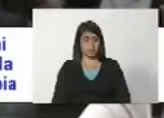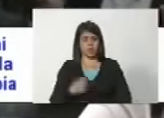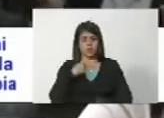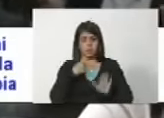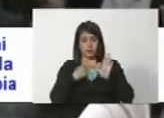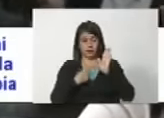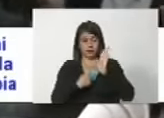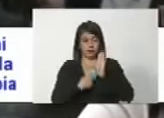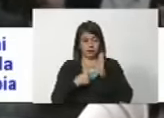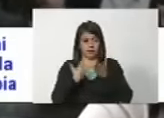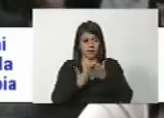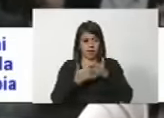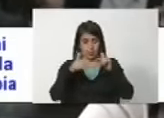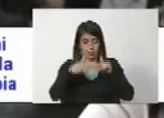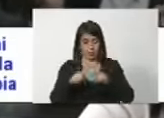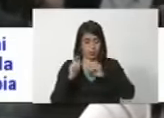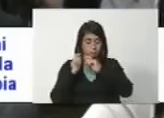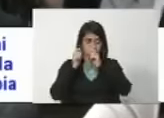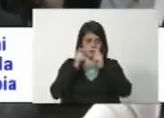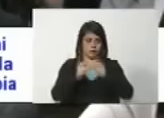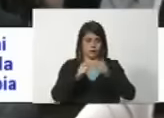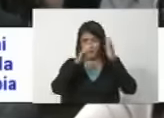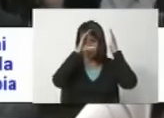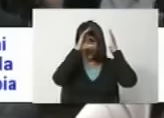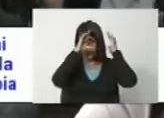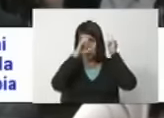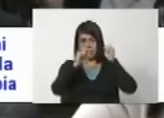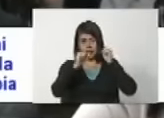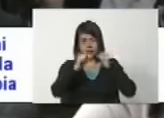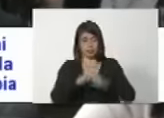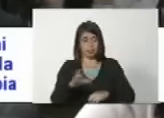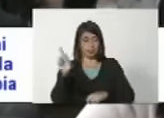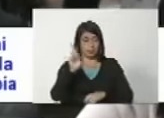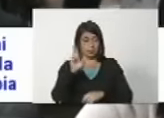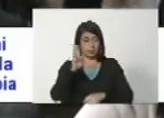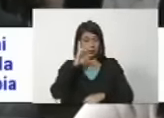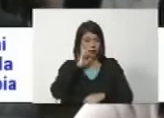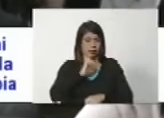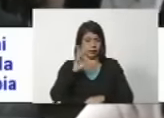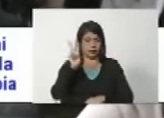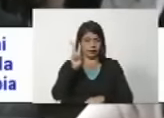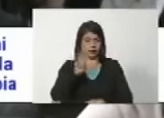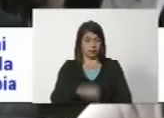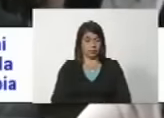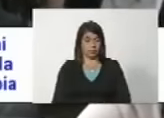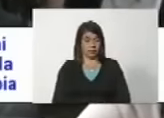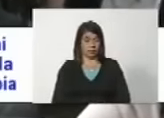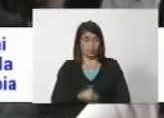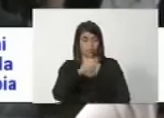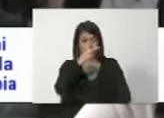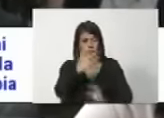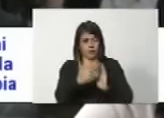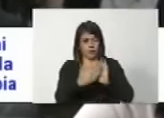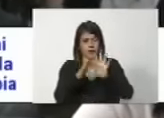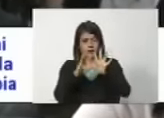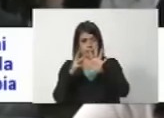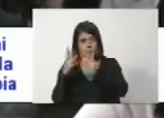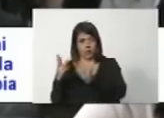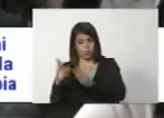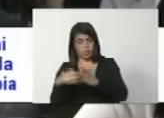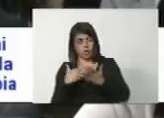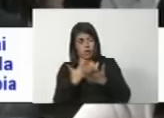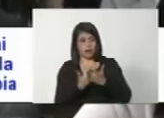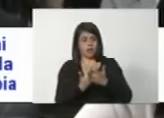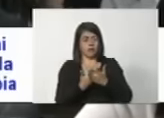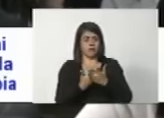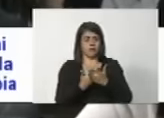cumplió hasta esta designación como embajadora de la República Bolivariana de Venezuela desde el 2018